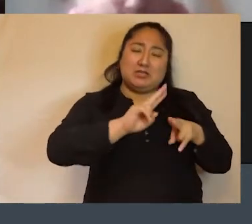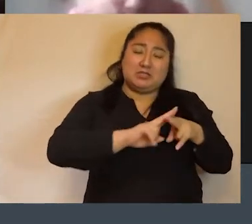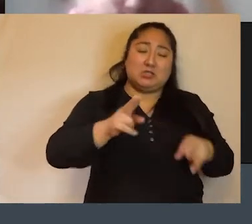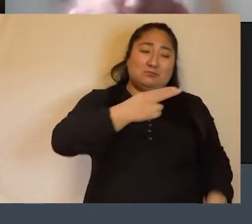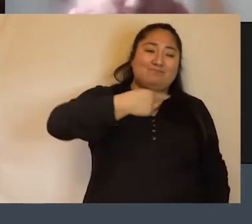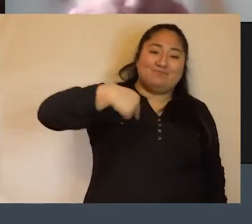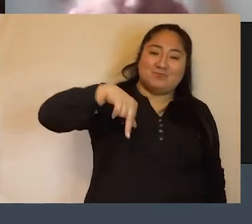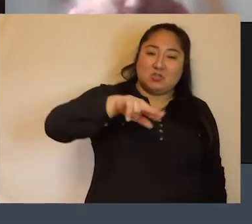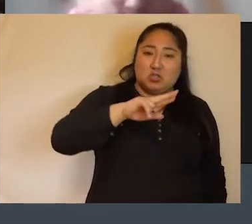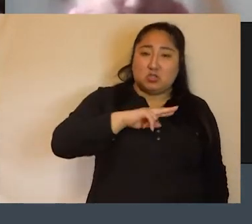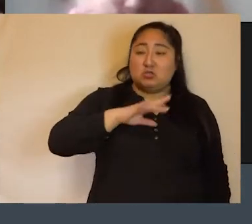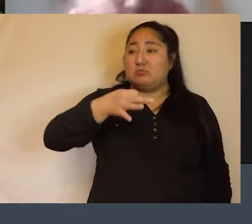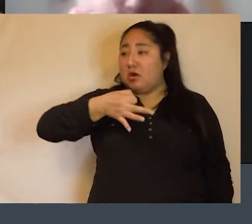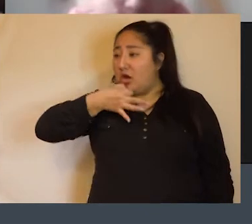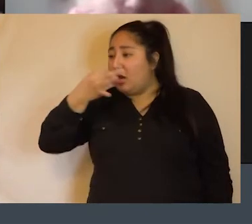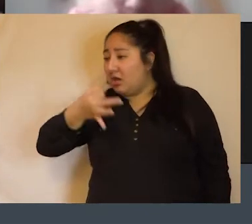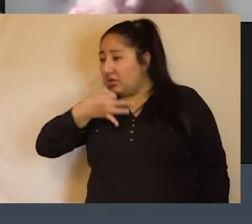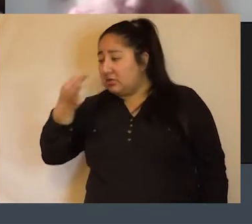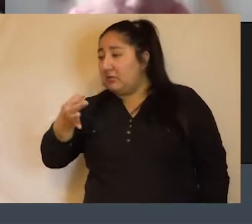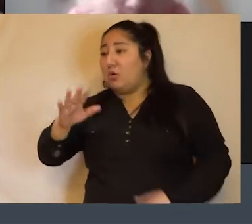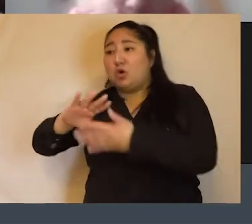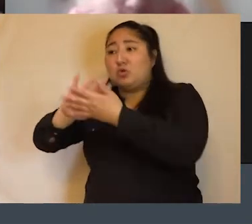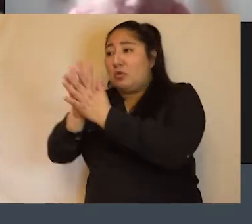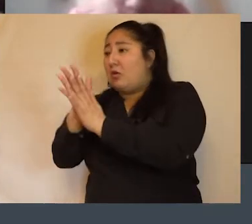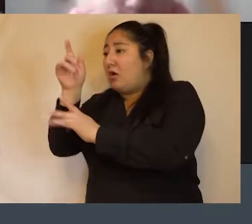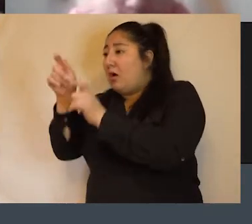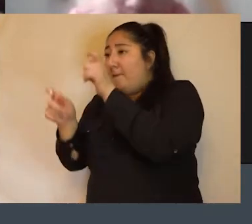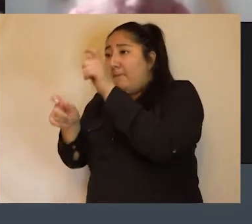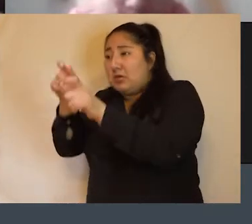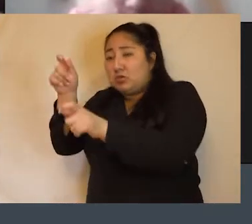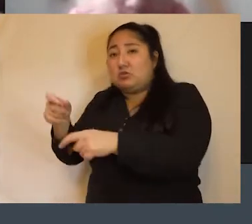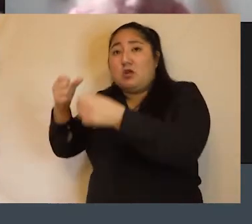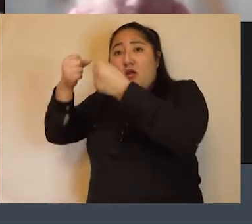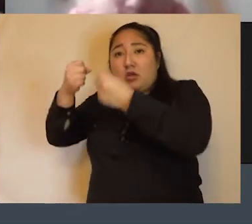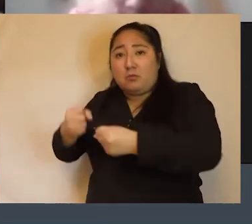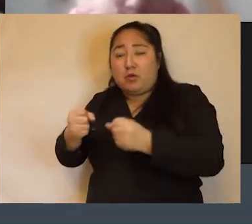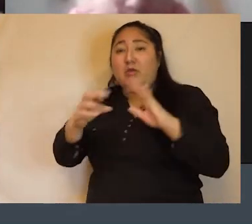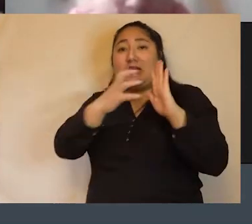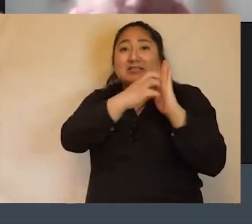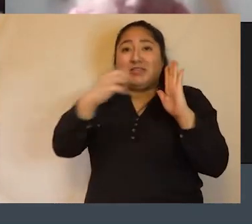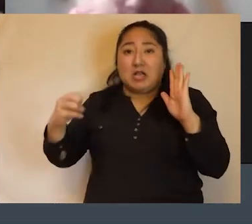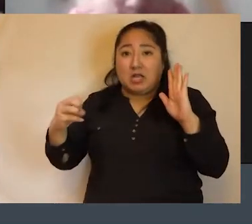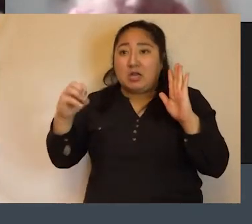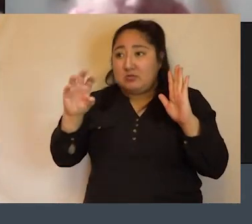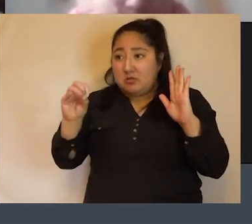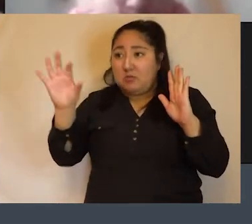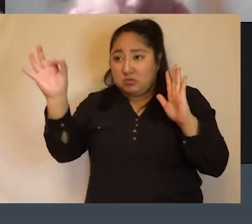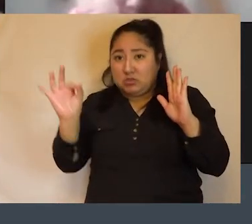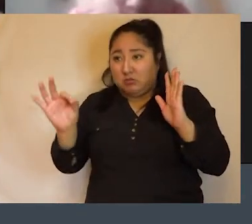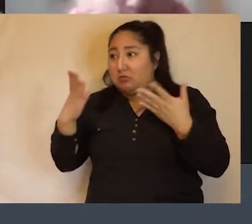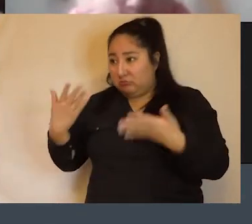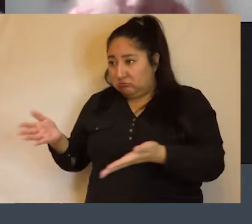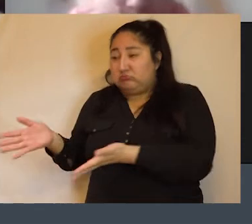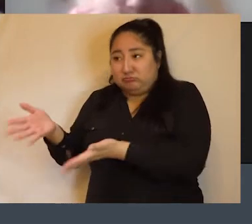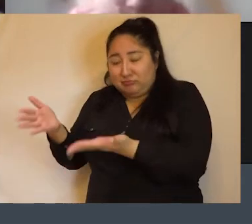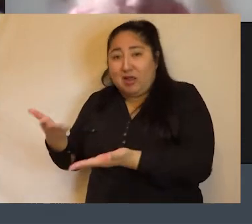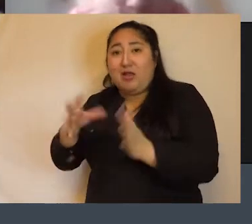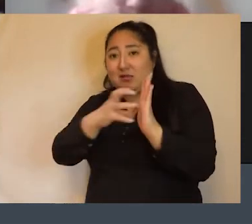se hizo, nosotros estamos recomendando que todo el que pueda retire. Porque la pregunta no